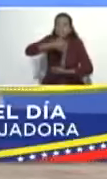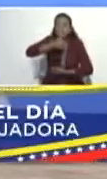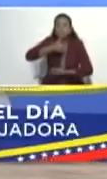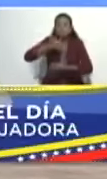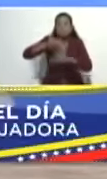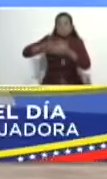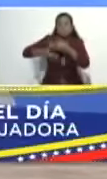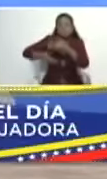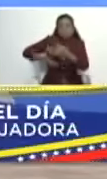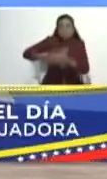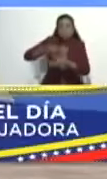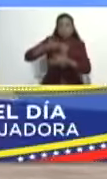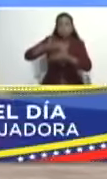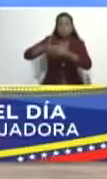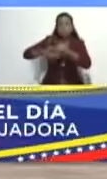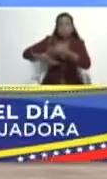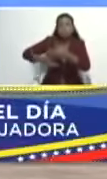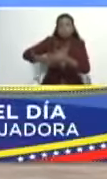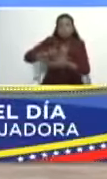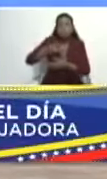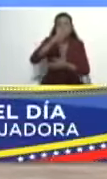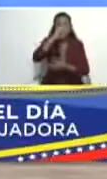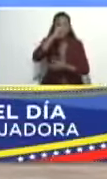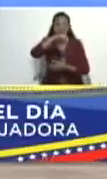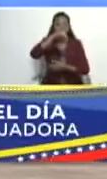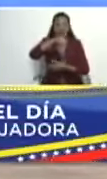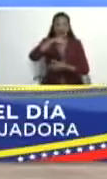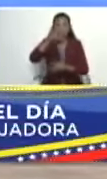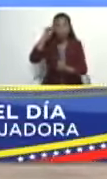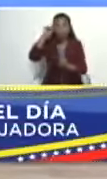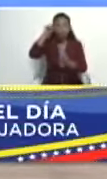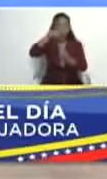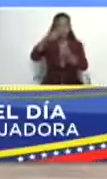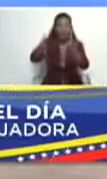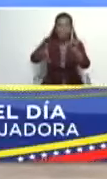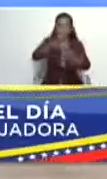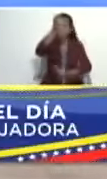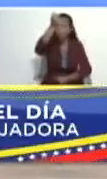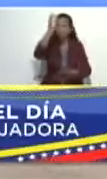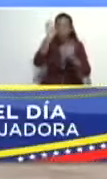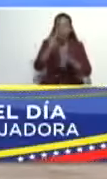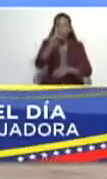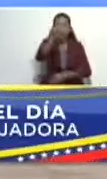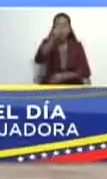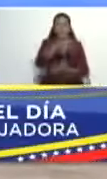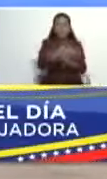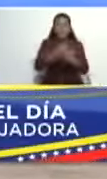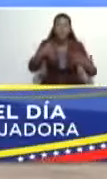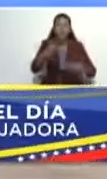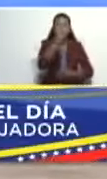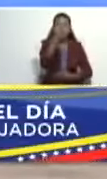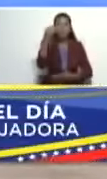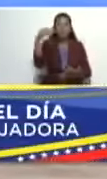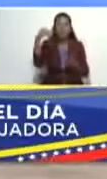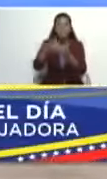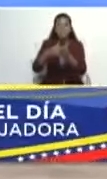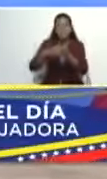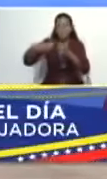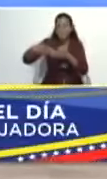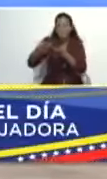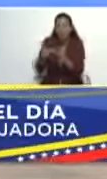sostenible. Y este año debemos llegar ya a la meta de 1.200.000 barriles de